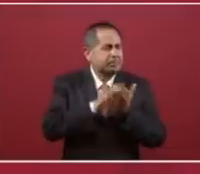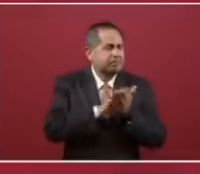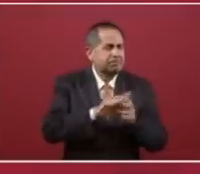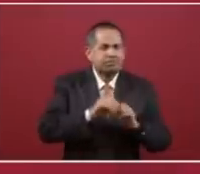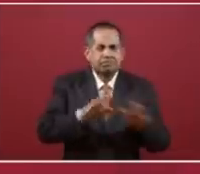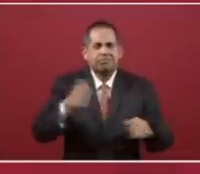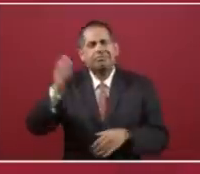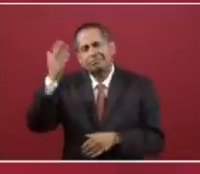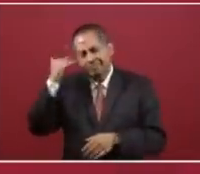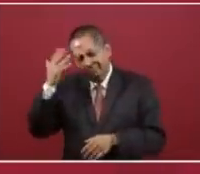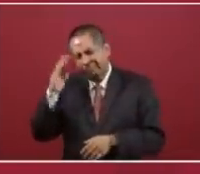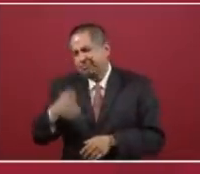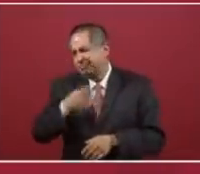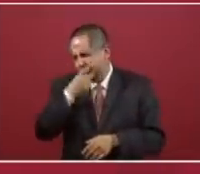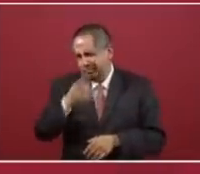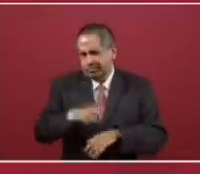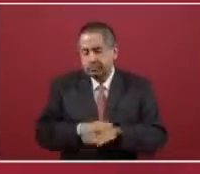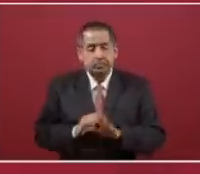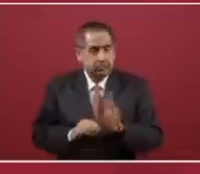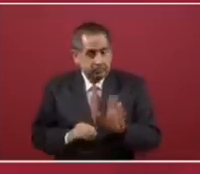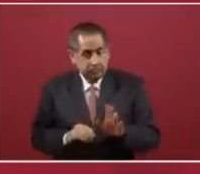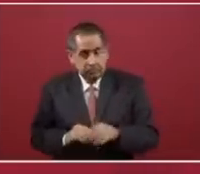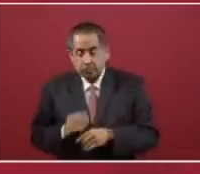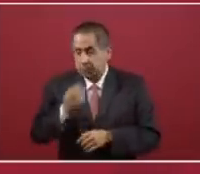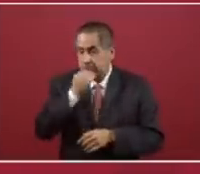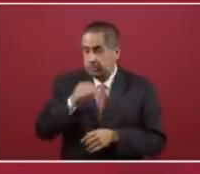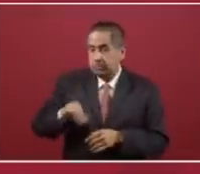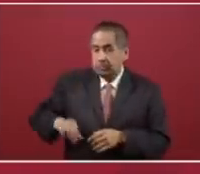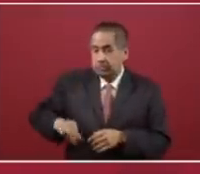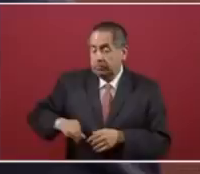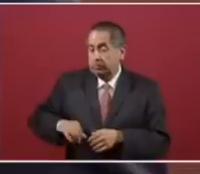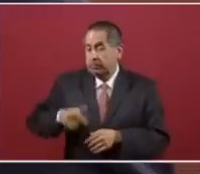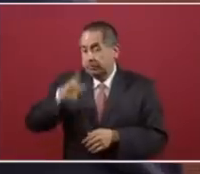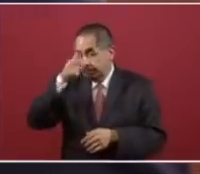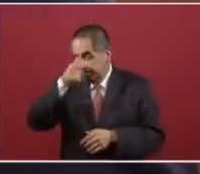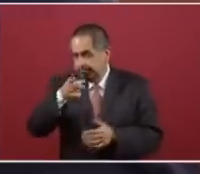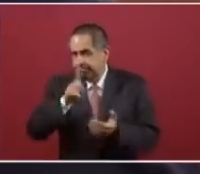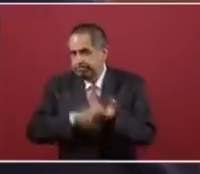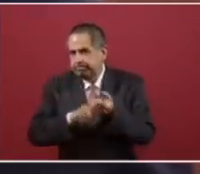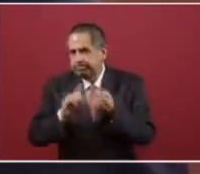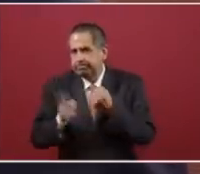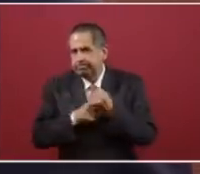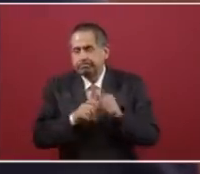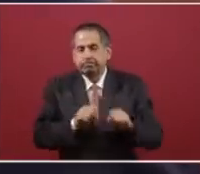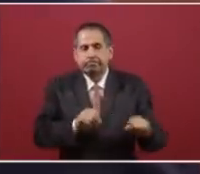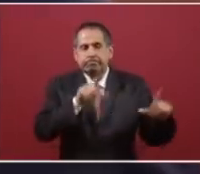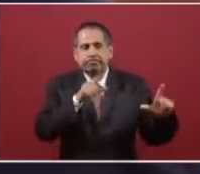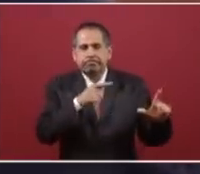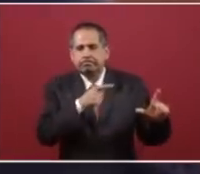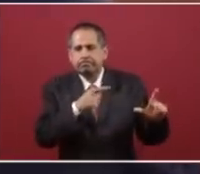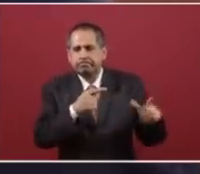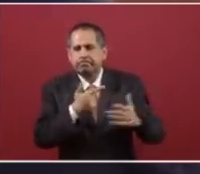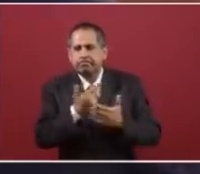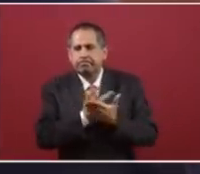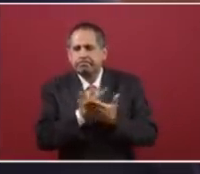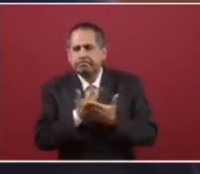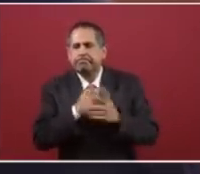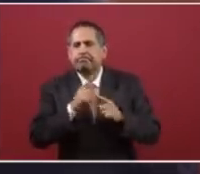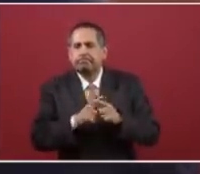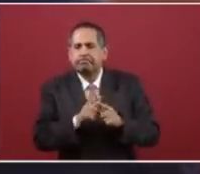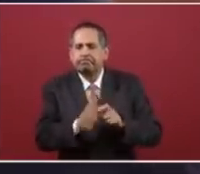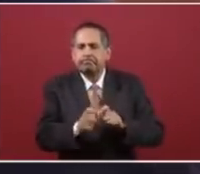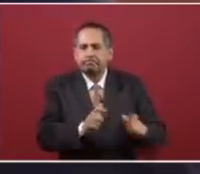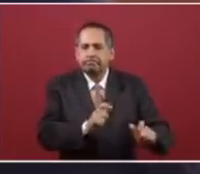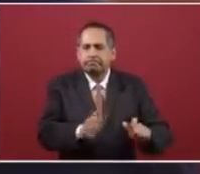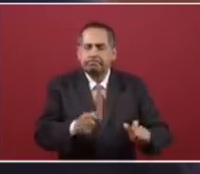denunciado pero lo interesante es la información sobre las cuentas sobre el manejo del